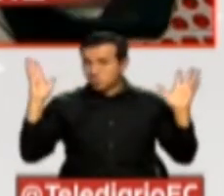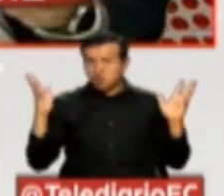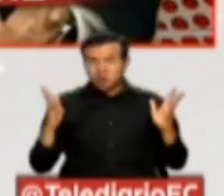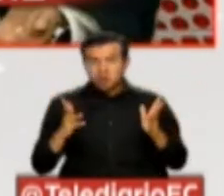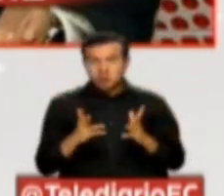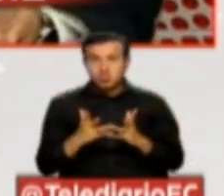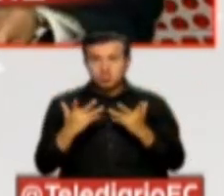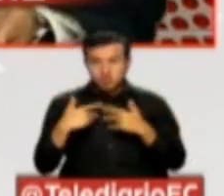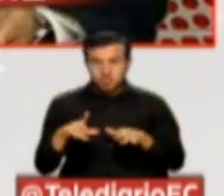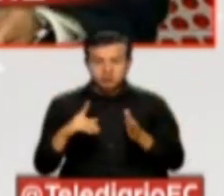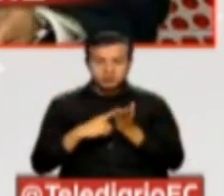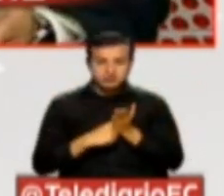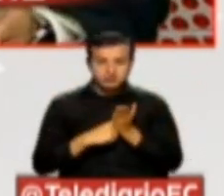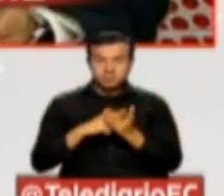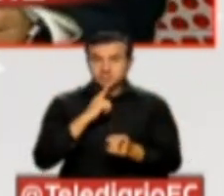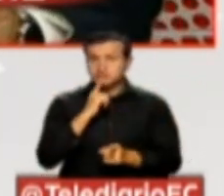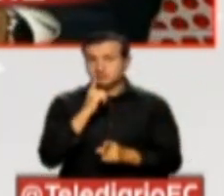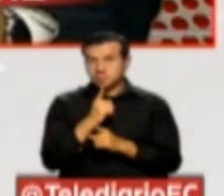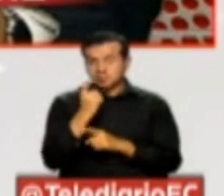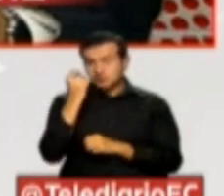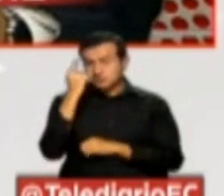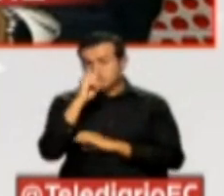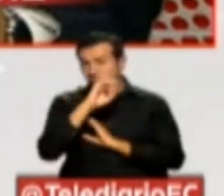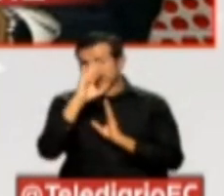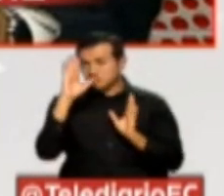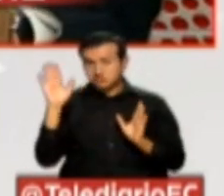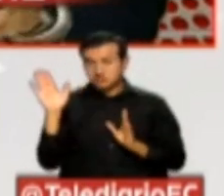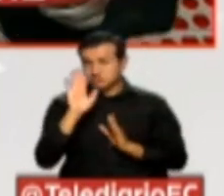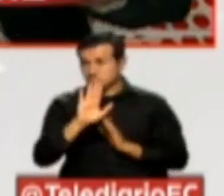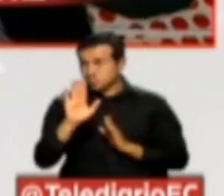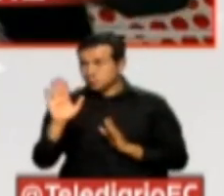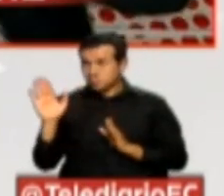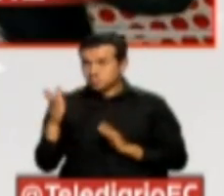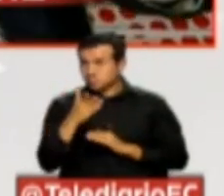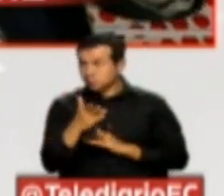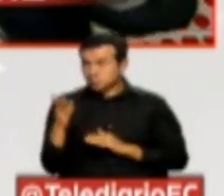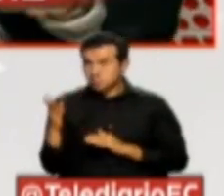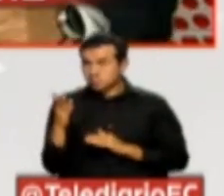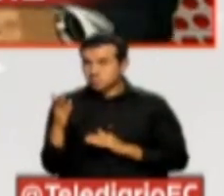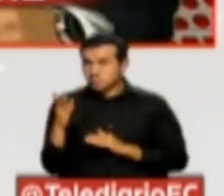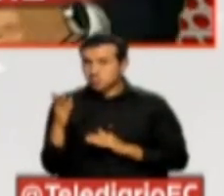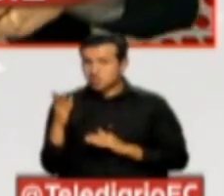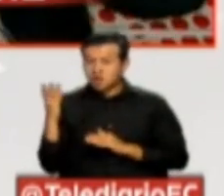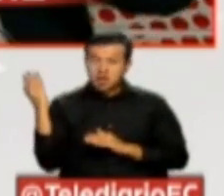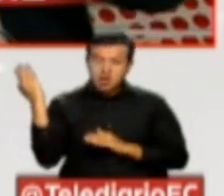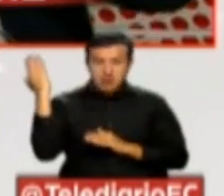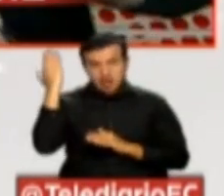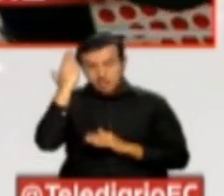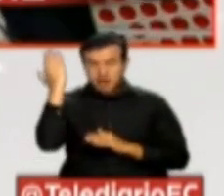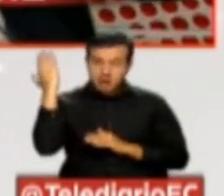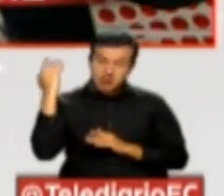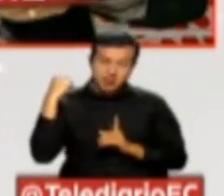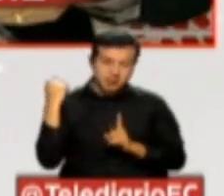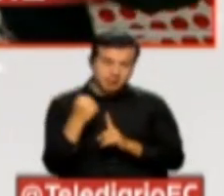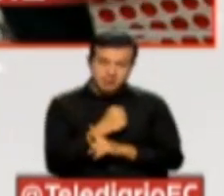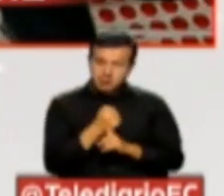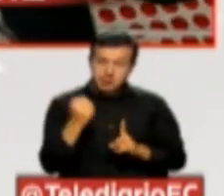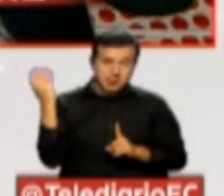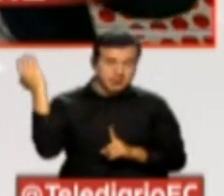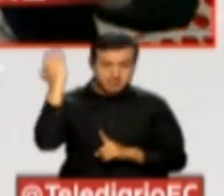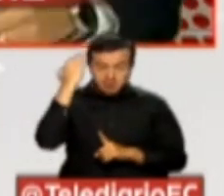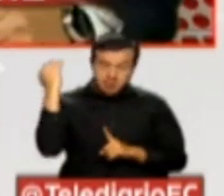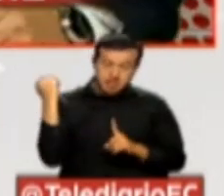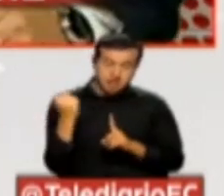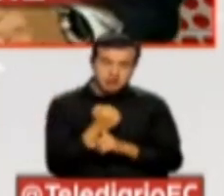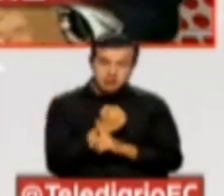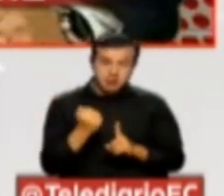lo que se ventiló ahí. Ahora, claro, ellos no cayeron soñados con golpes en la cabeza, con un